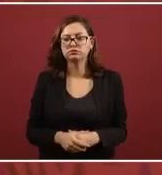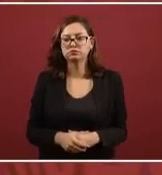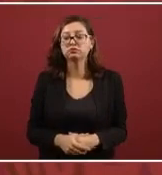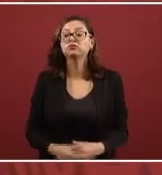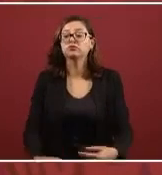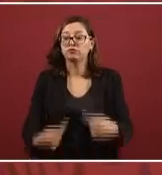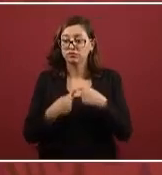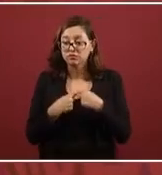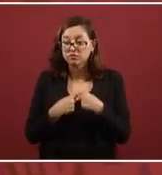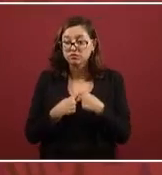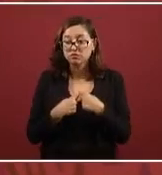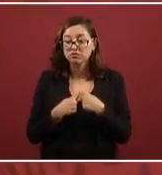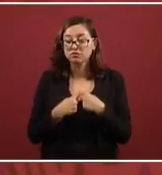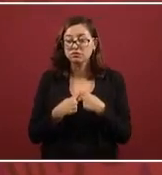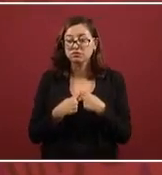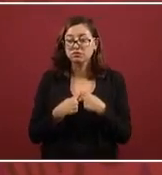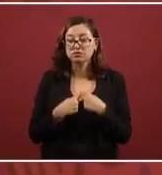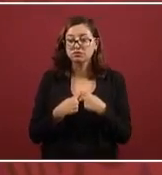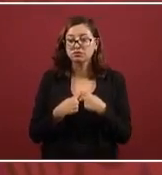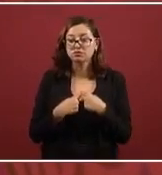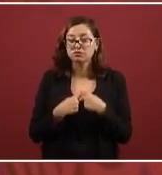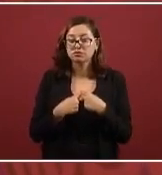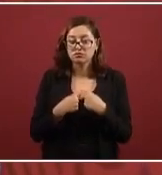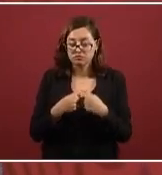yo, claro,